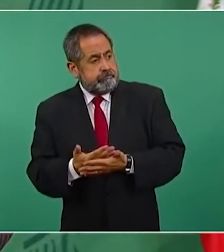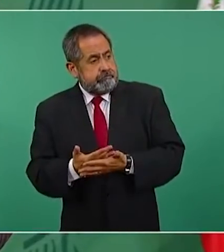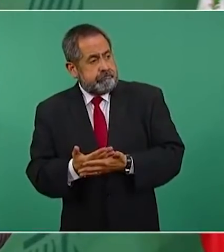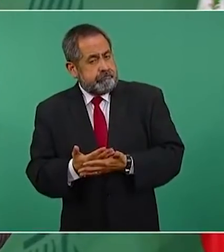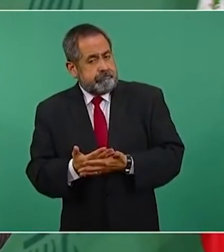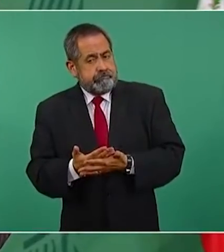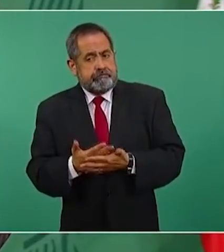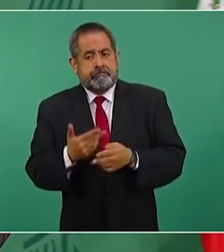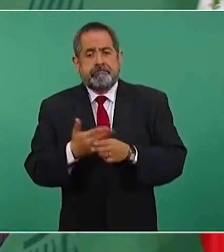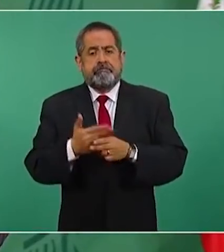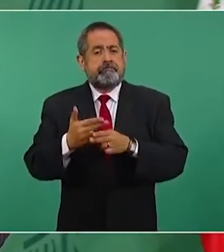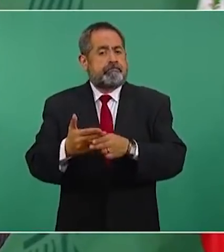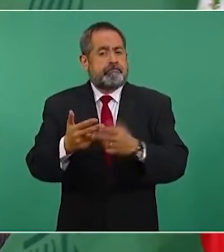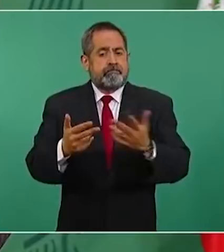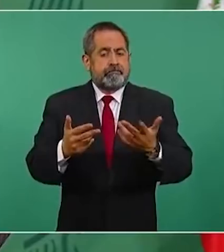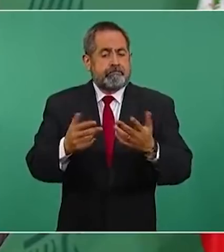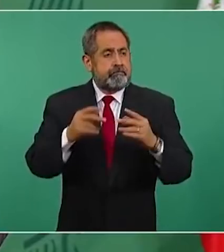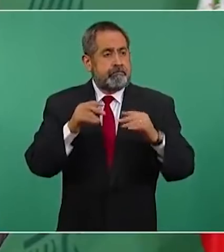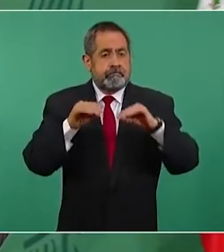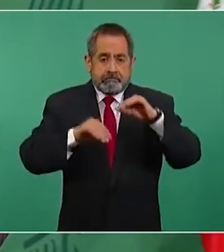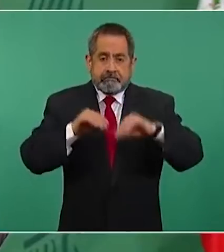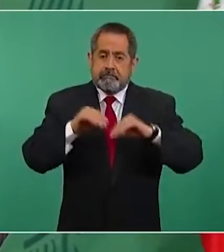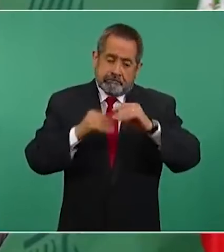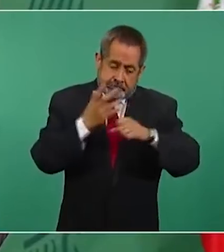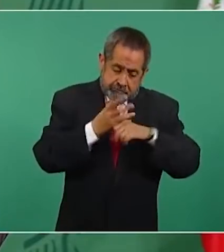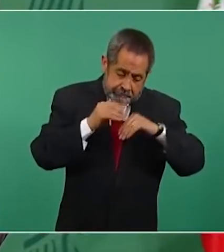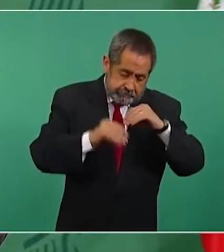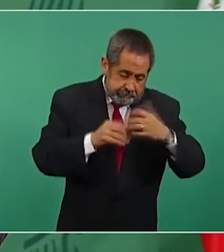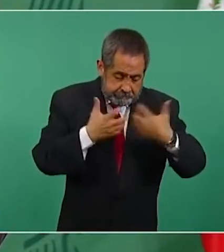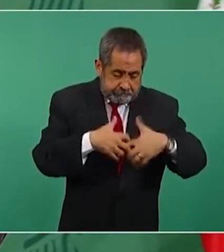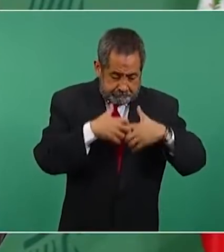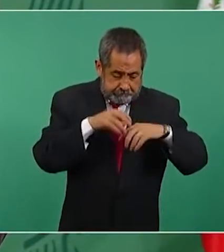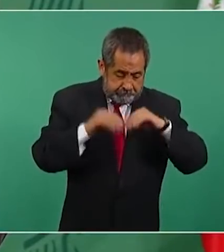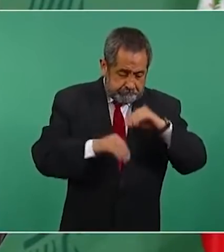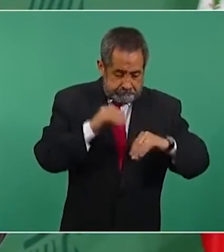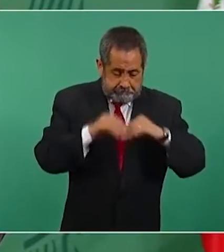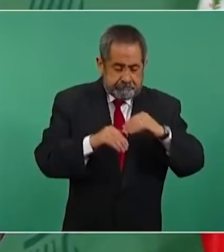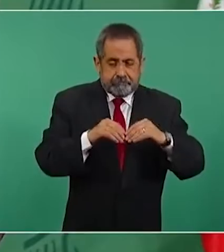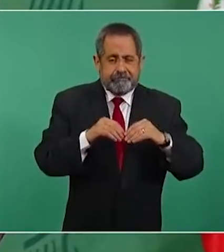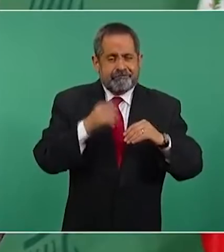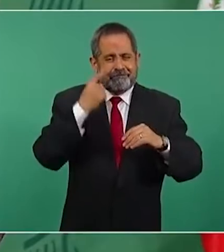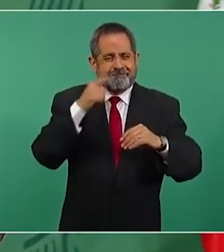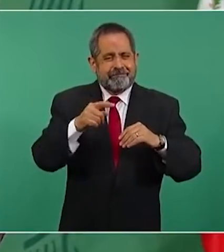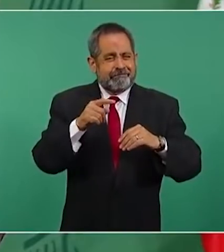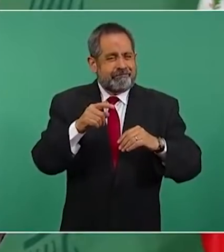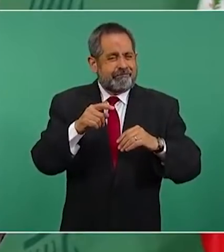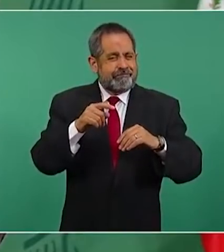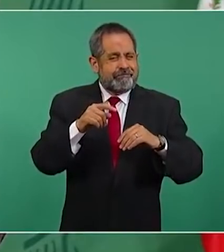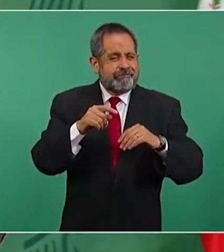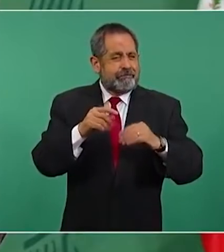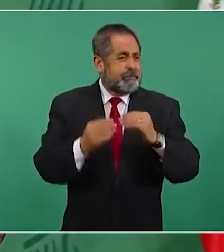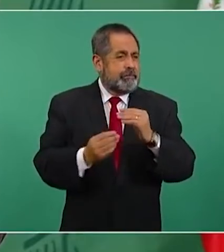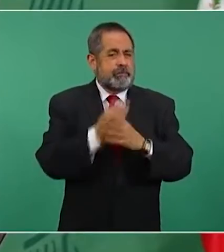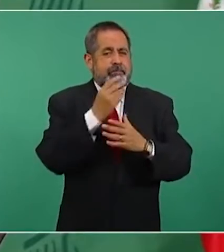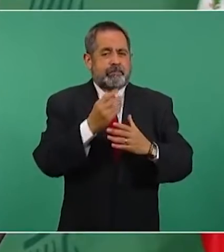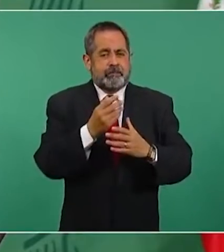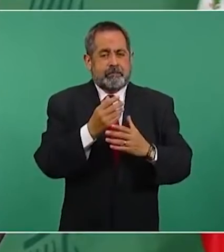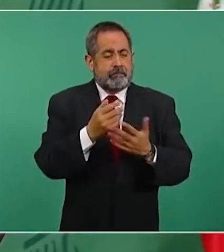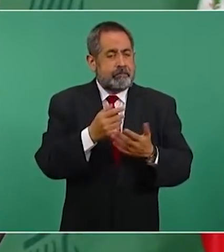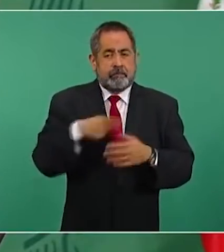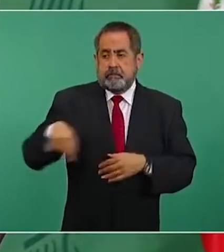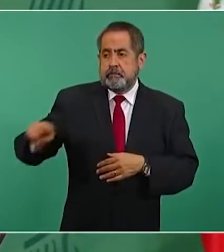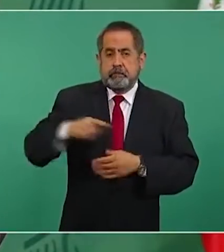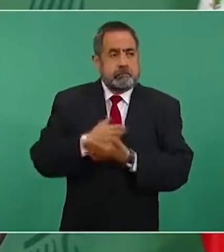que se elabora en las tiendas listas de